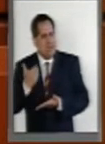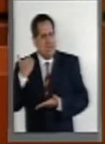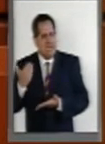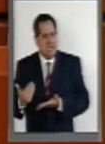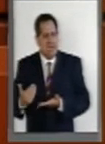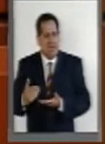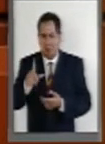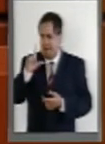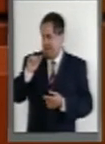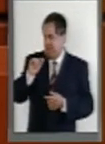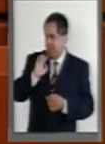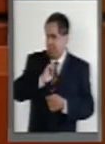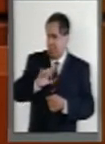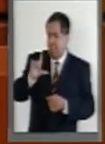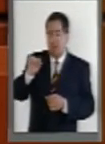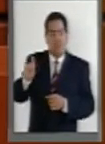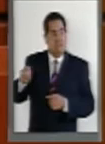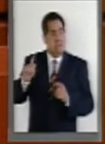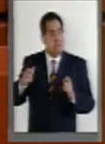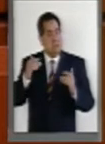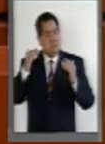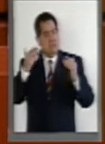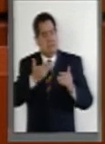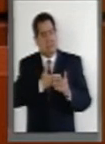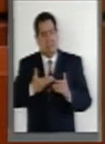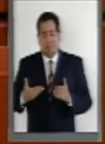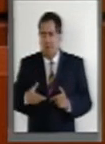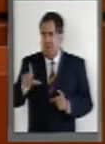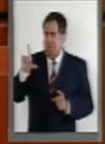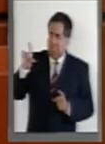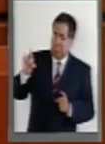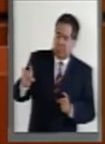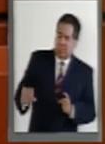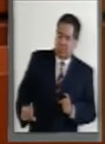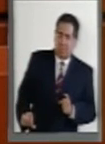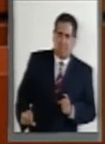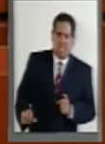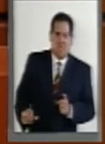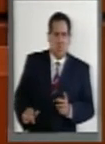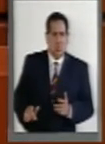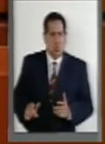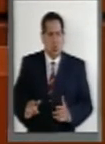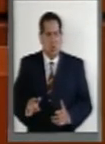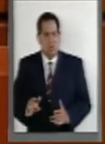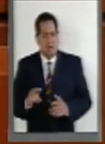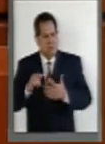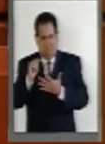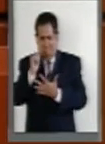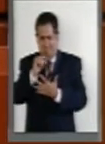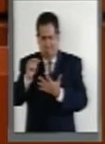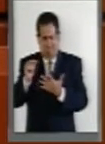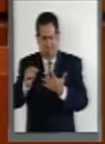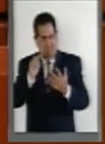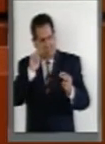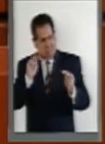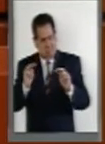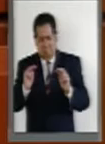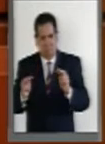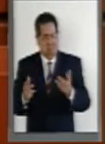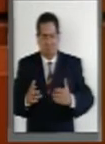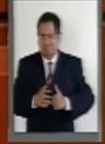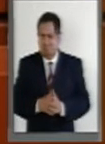denigró la investidura de la presidencia de la República. Por donde se le vea,